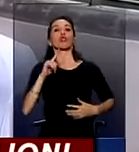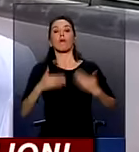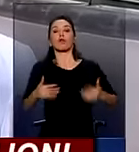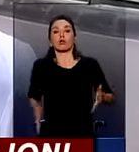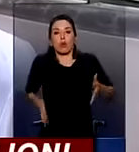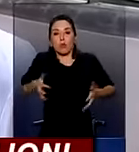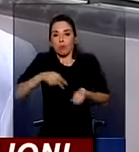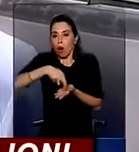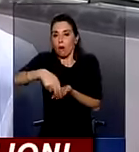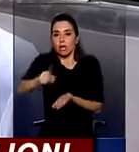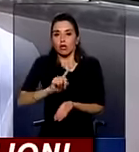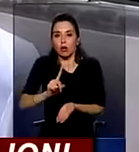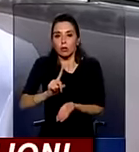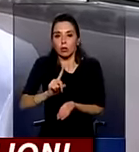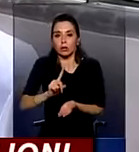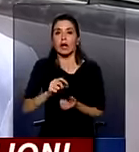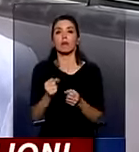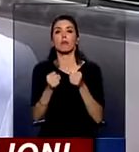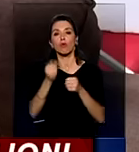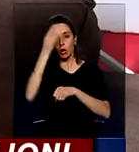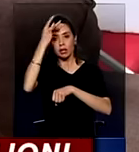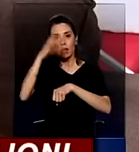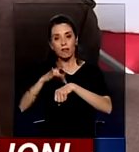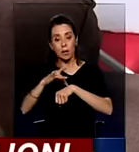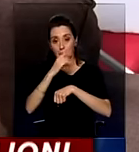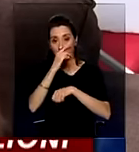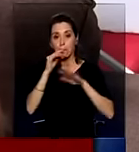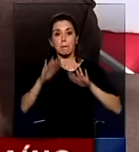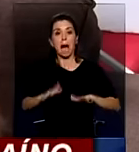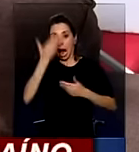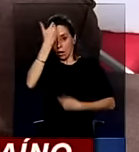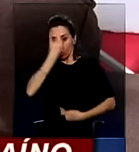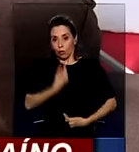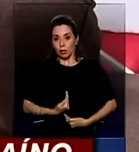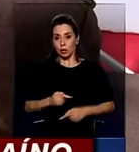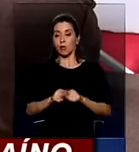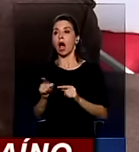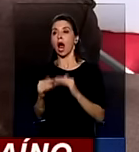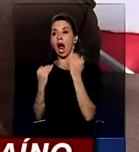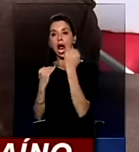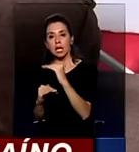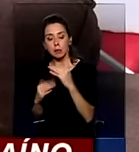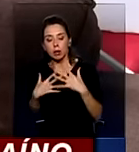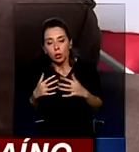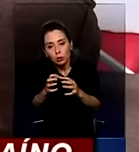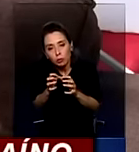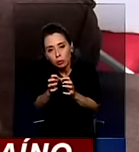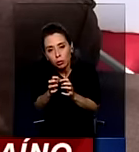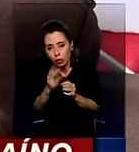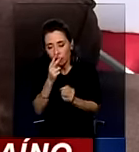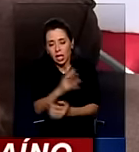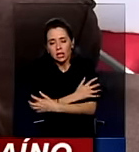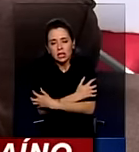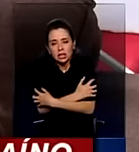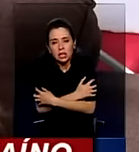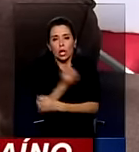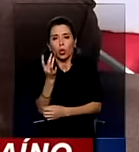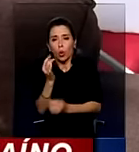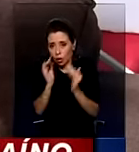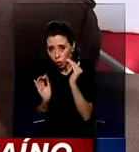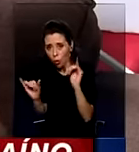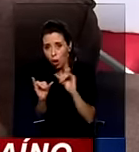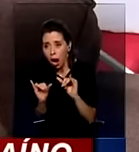pueden movilizarse cuando es de las formas severas de la enfermedad. Y se ve limitada, se contrae, se contractura, le